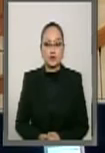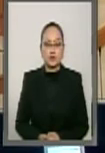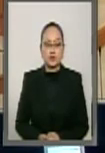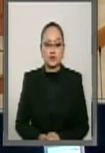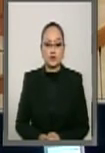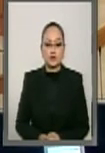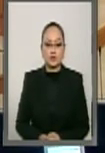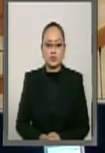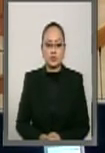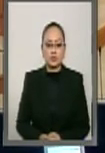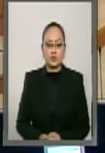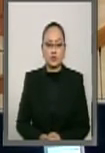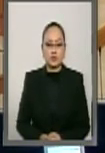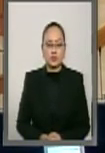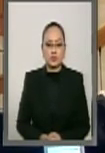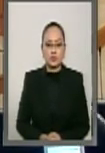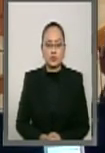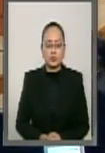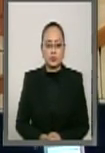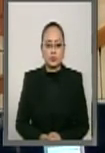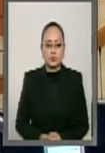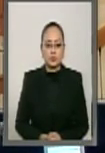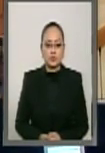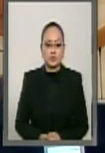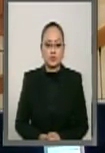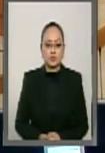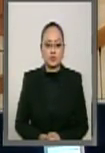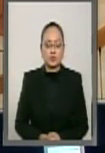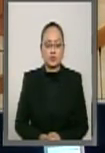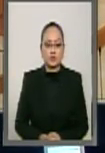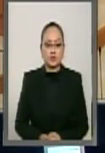Permiso, señor presidente. Mucho gusto. Gracias.